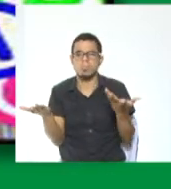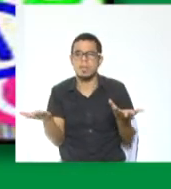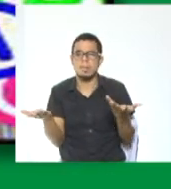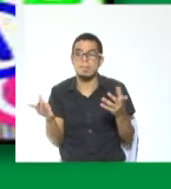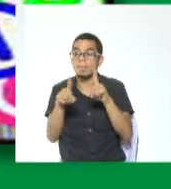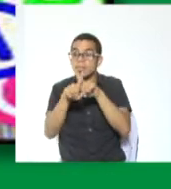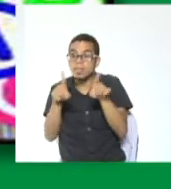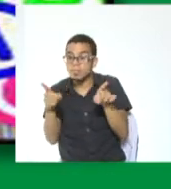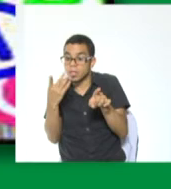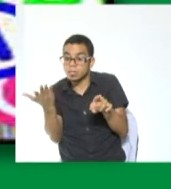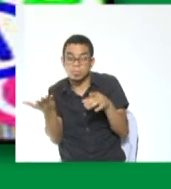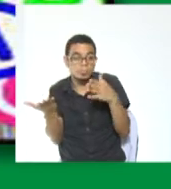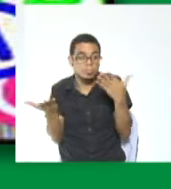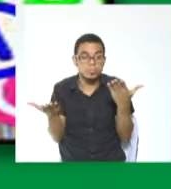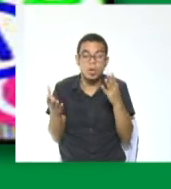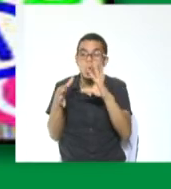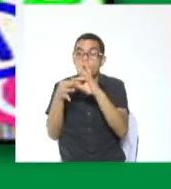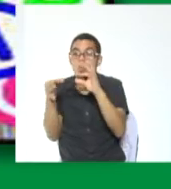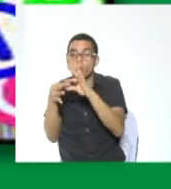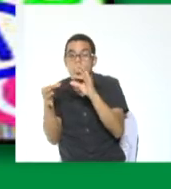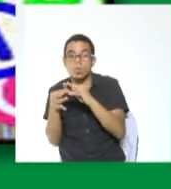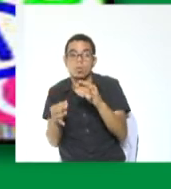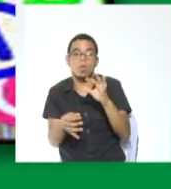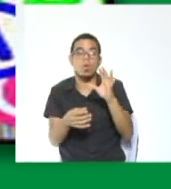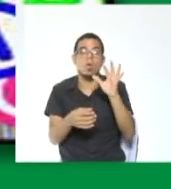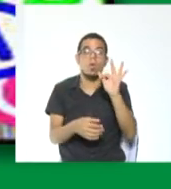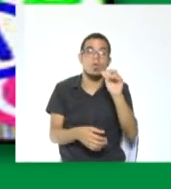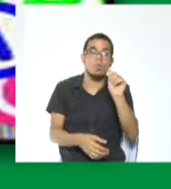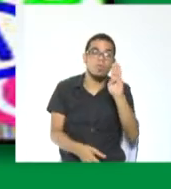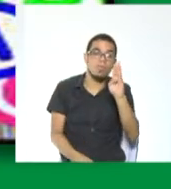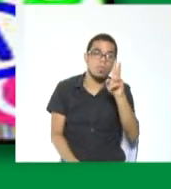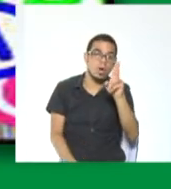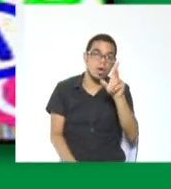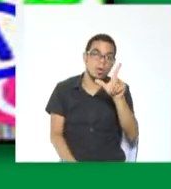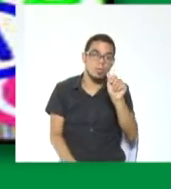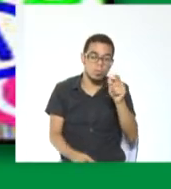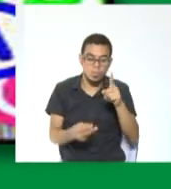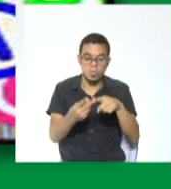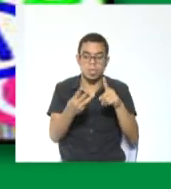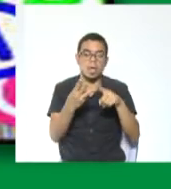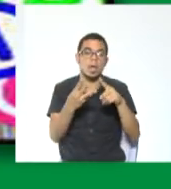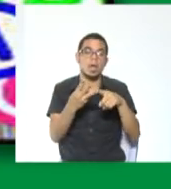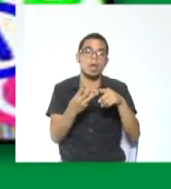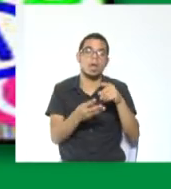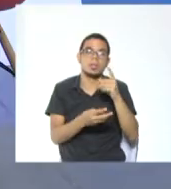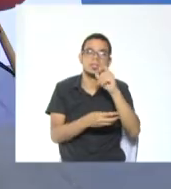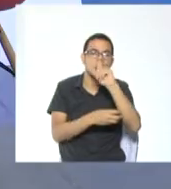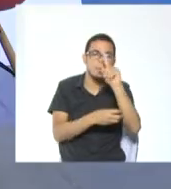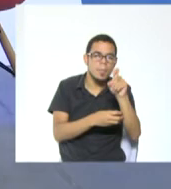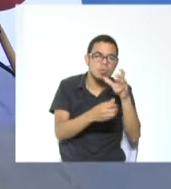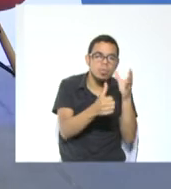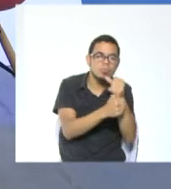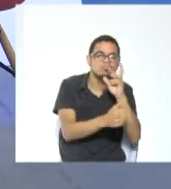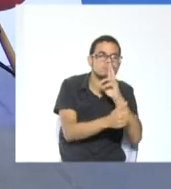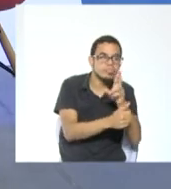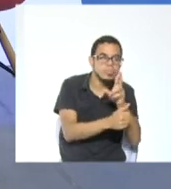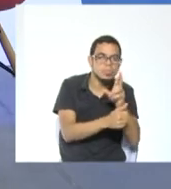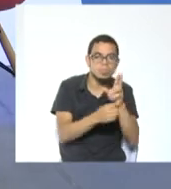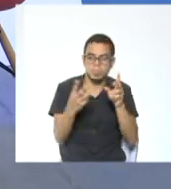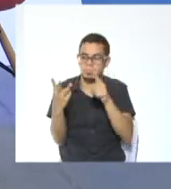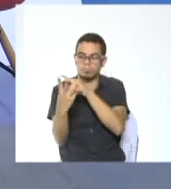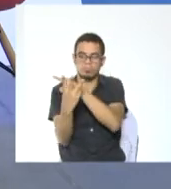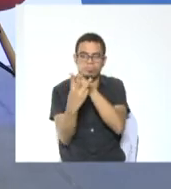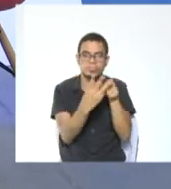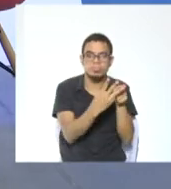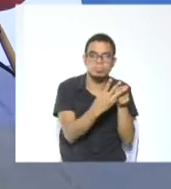las diferencias entre cuento, fábula, adivinanzas y leyendas. Recordando con todas las medidas